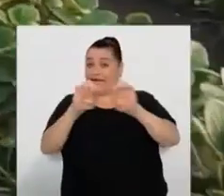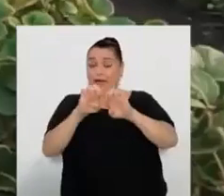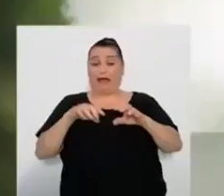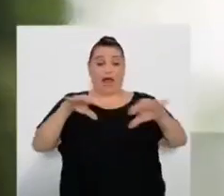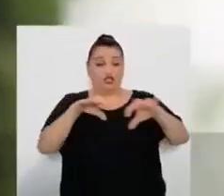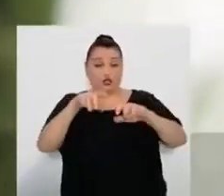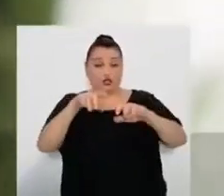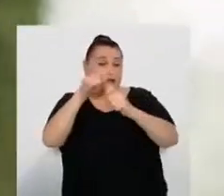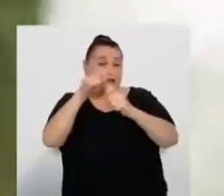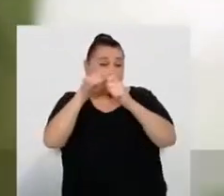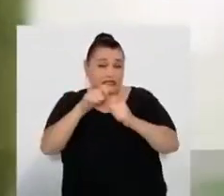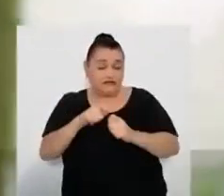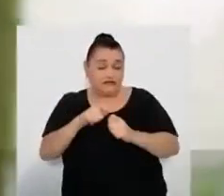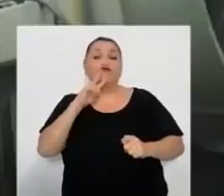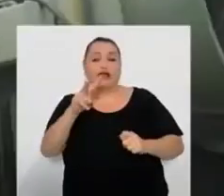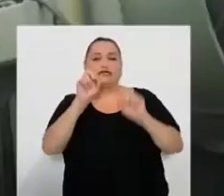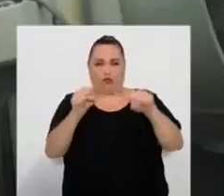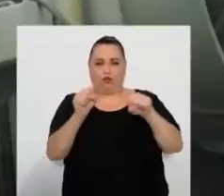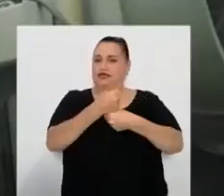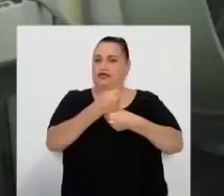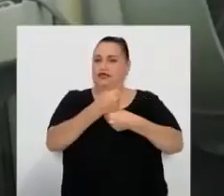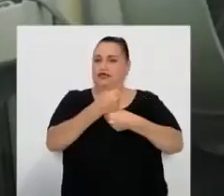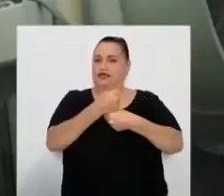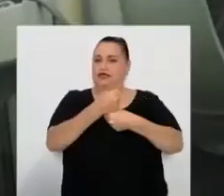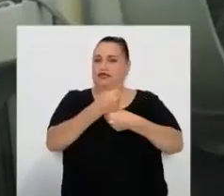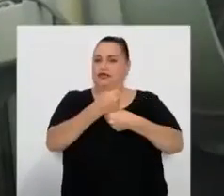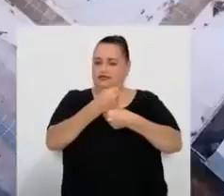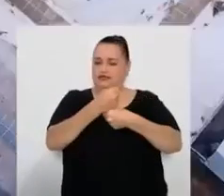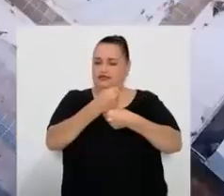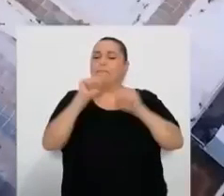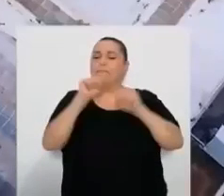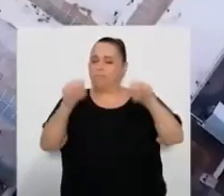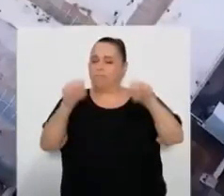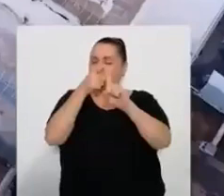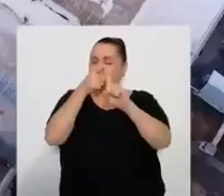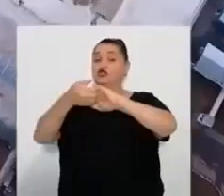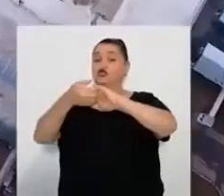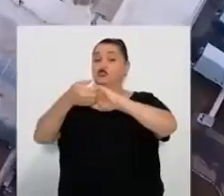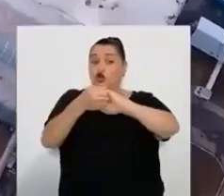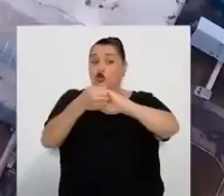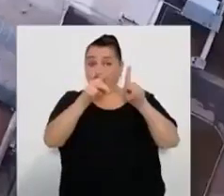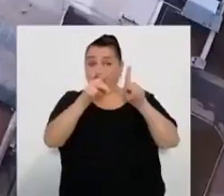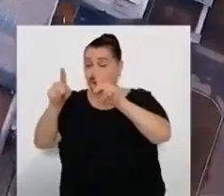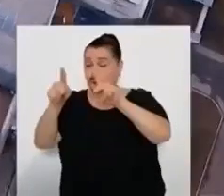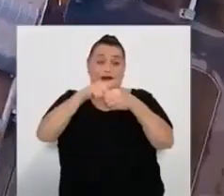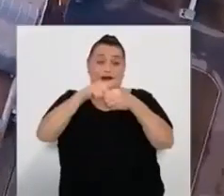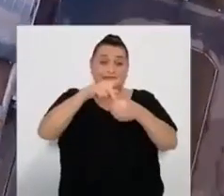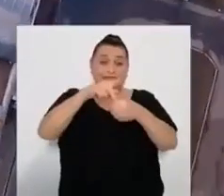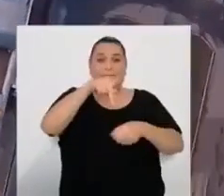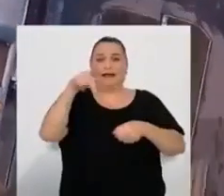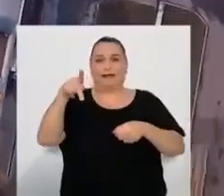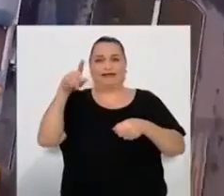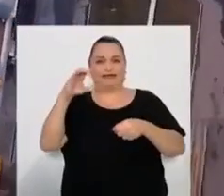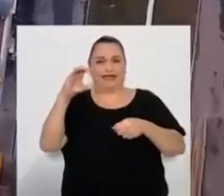con esquemas y acciones específicas, reales y realizables. Es por esto que nuestros socios participan activamente